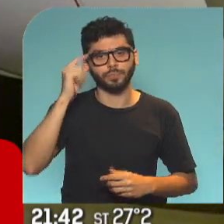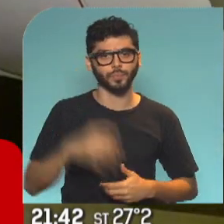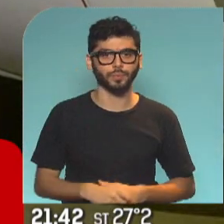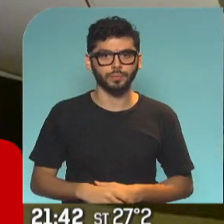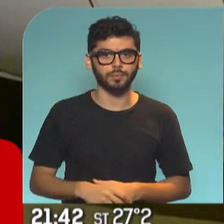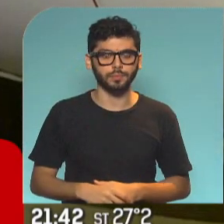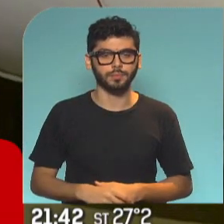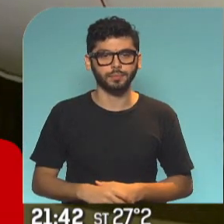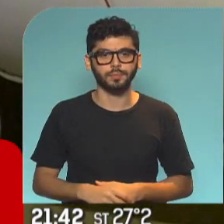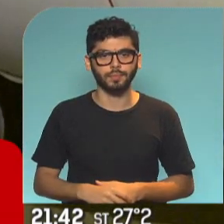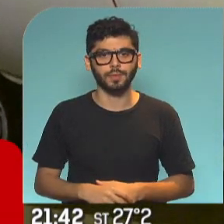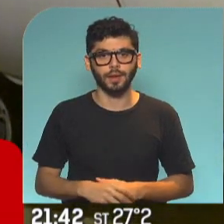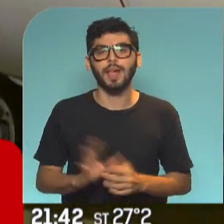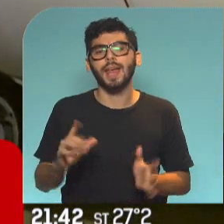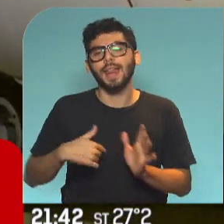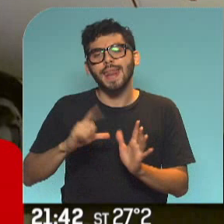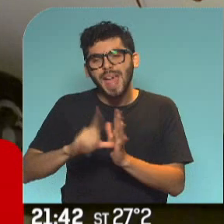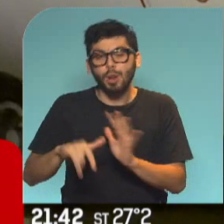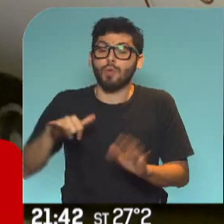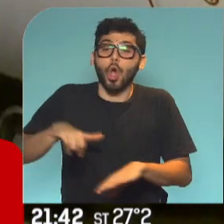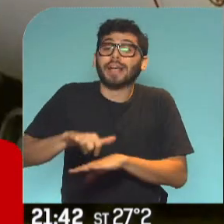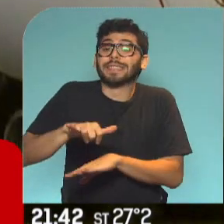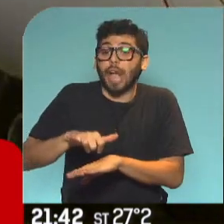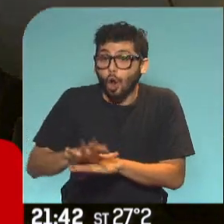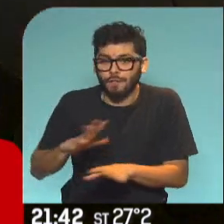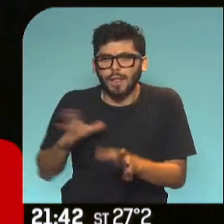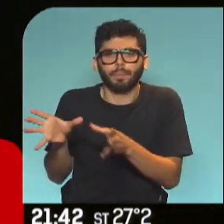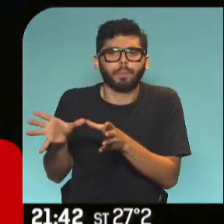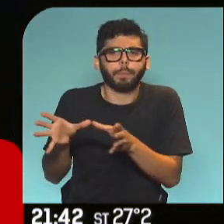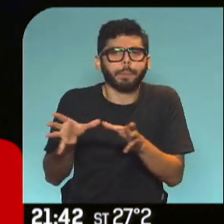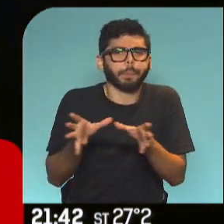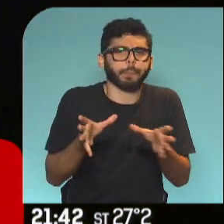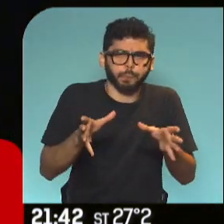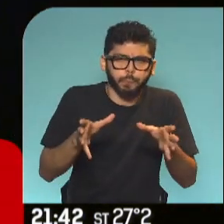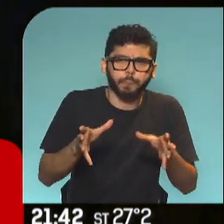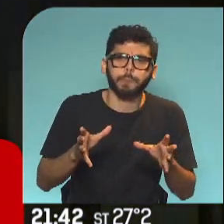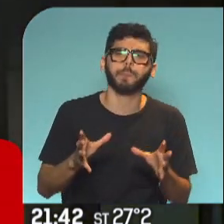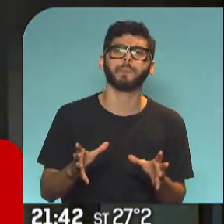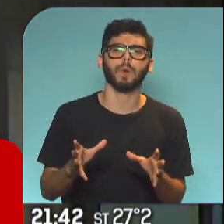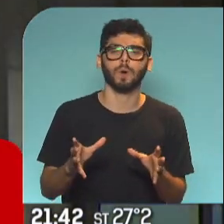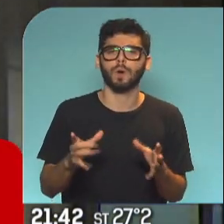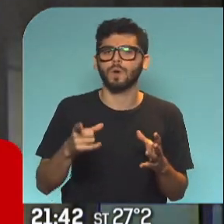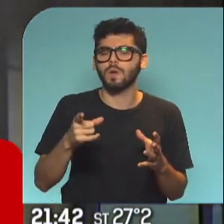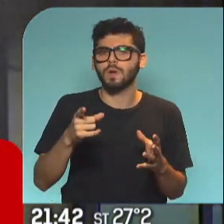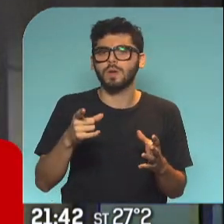Va a llevar un tiempo, acaba de llegar, tienen que descargar, no sé cuántas